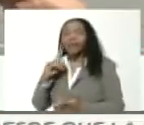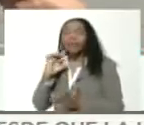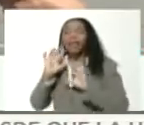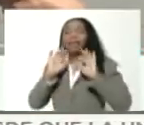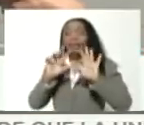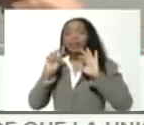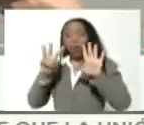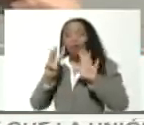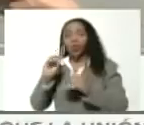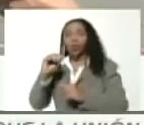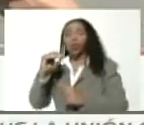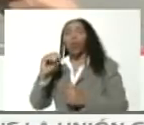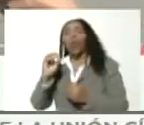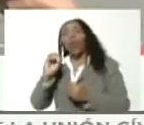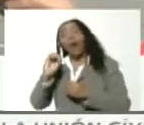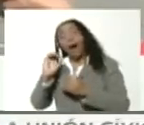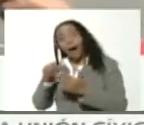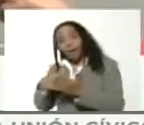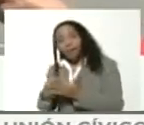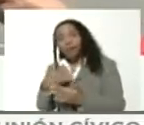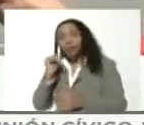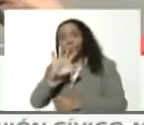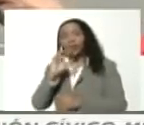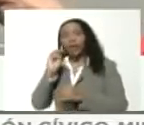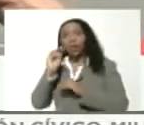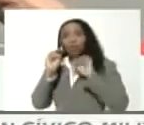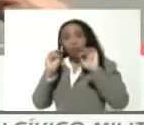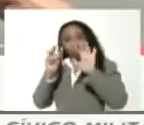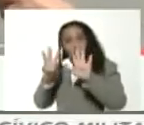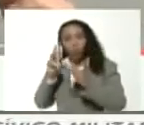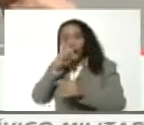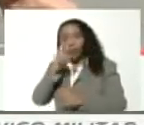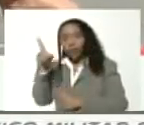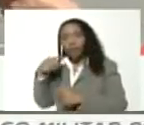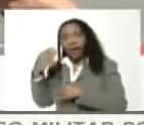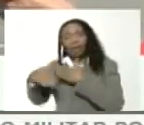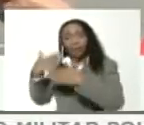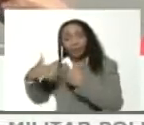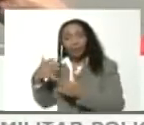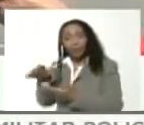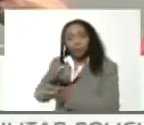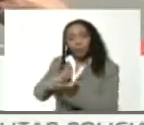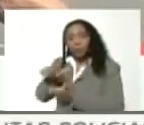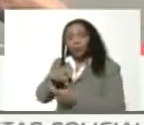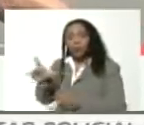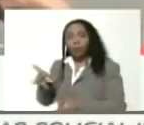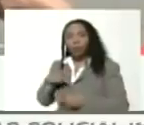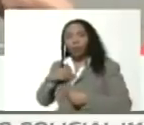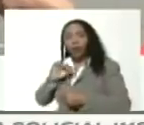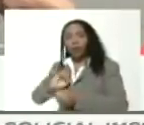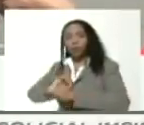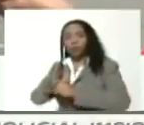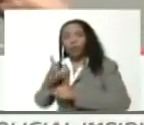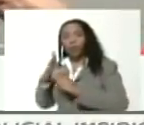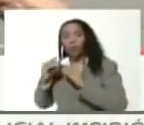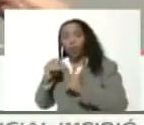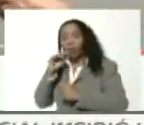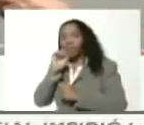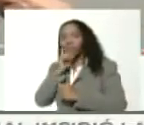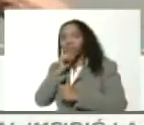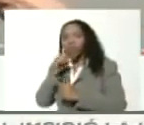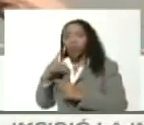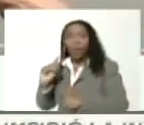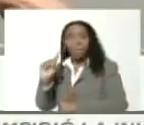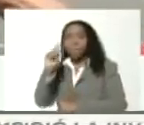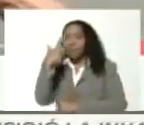con comorbilidades, es decir, con enfermedades que tienden a complicar cuando adquieren el COVID, y todos los adultos mayores. Esos son los